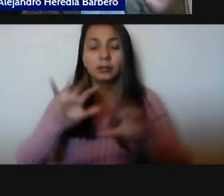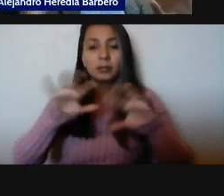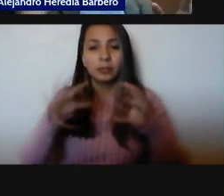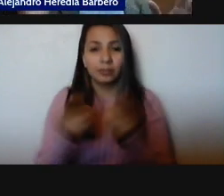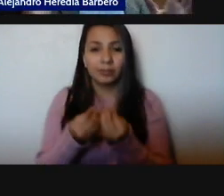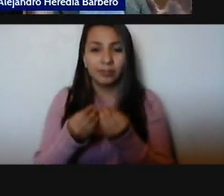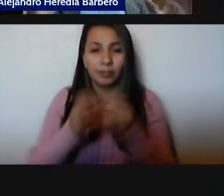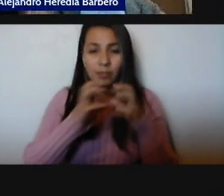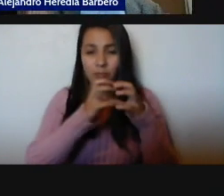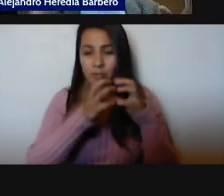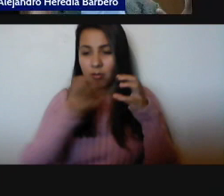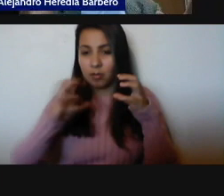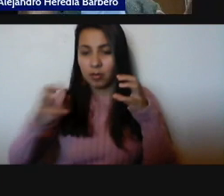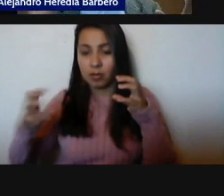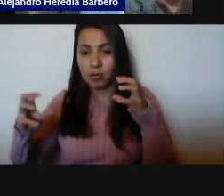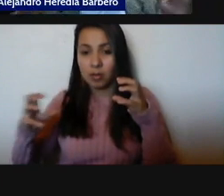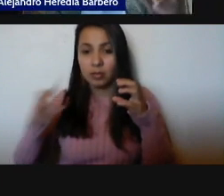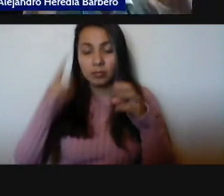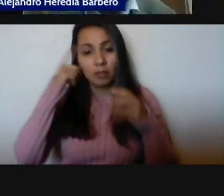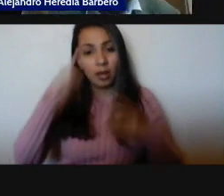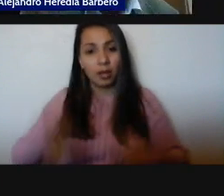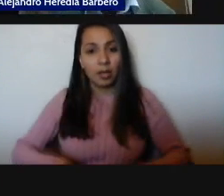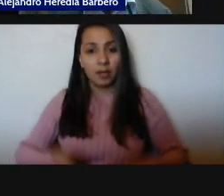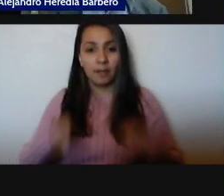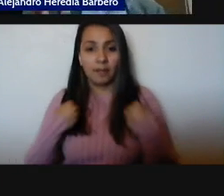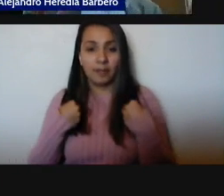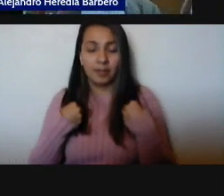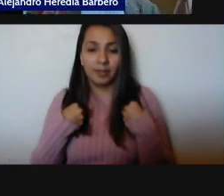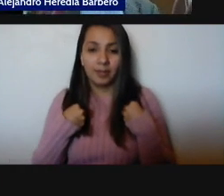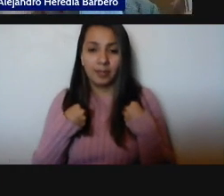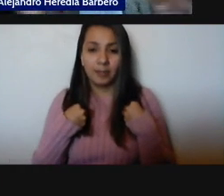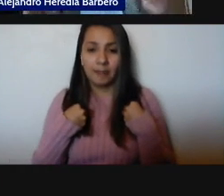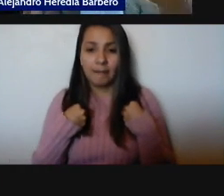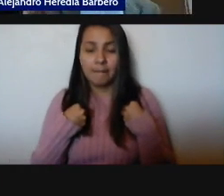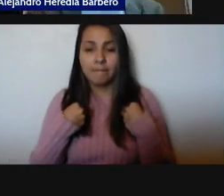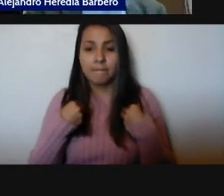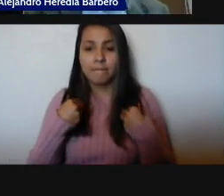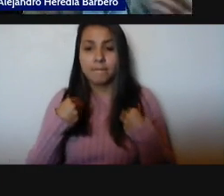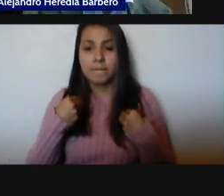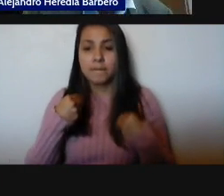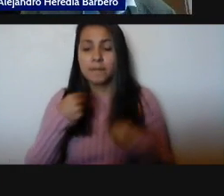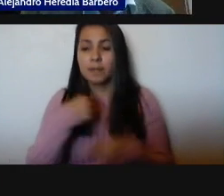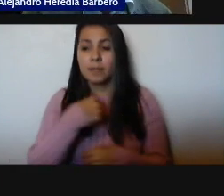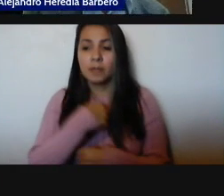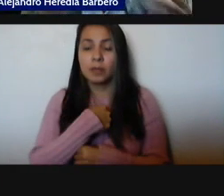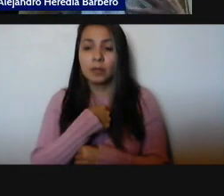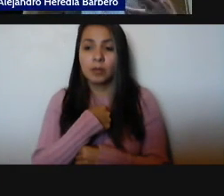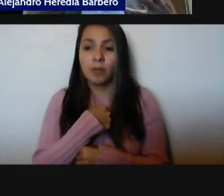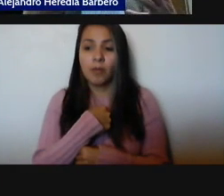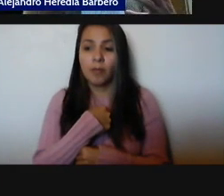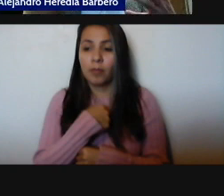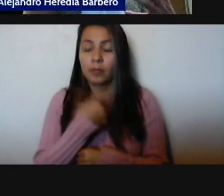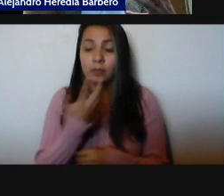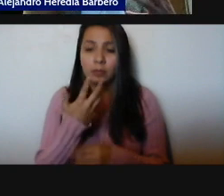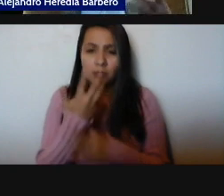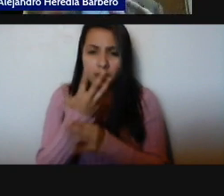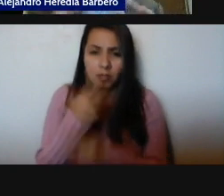es un conjunto de moléculas de relevancia para la vida. No estoy diciendo que son las...